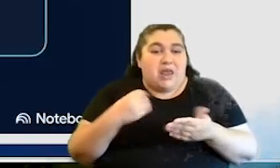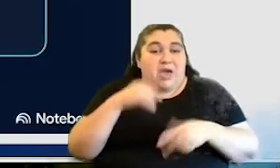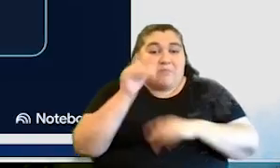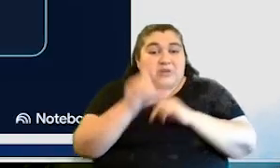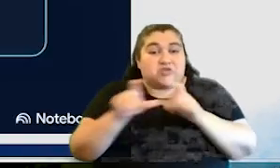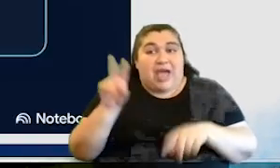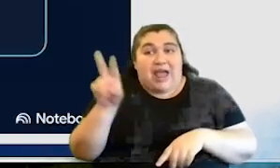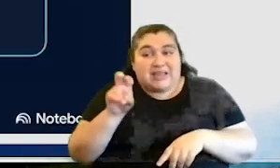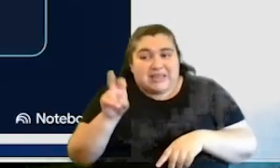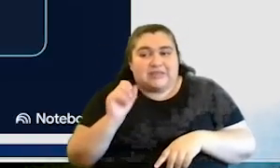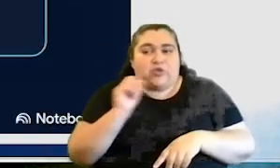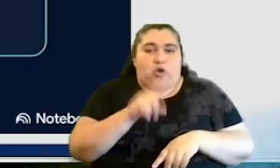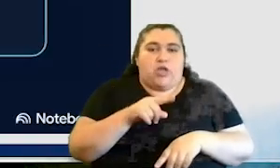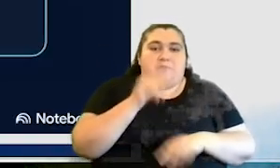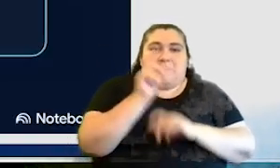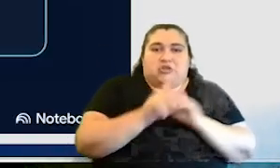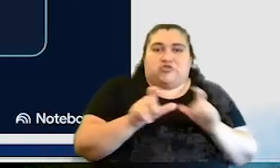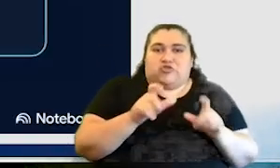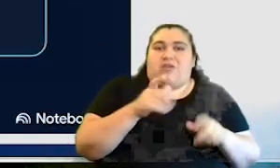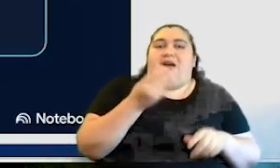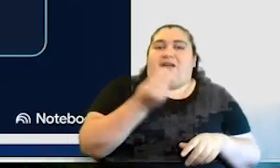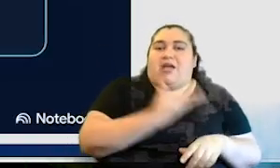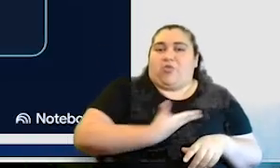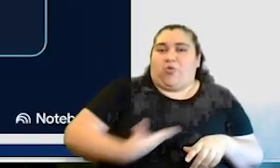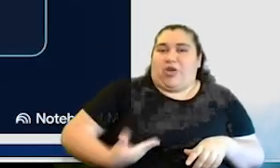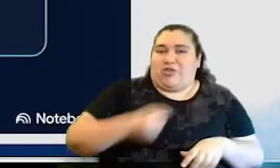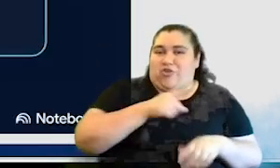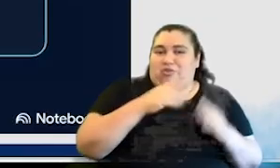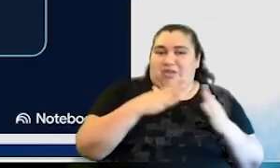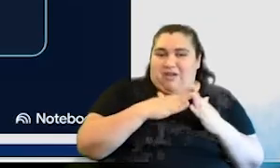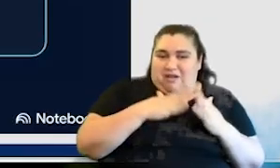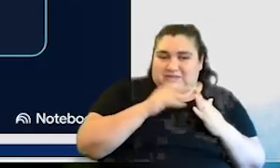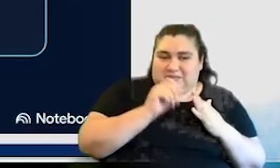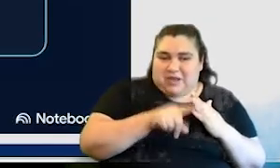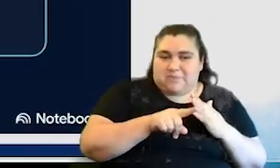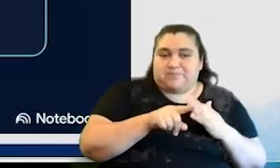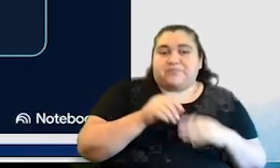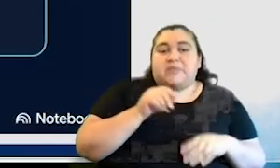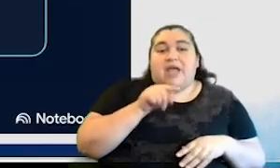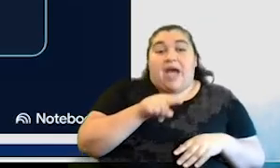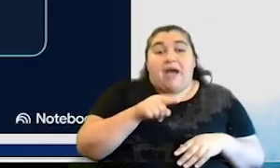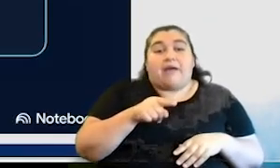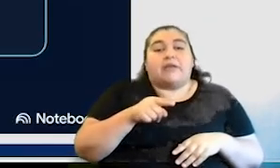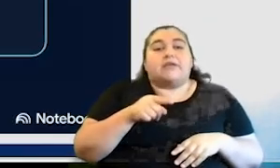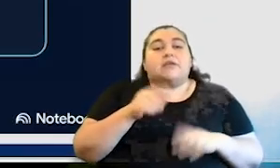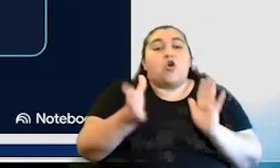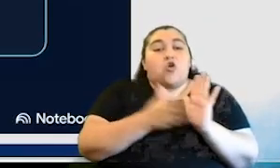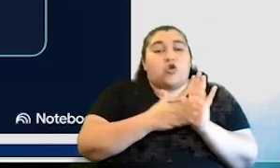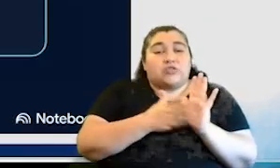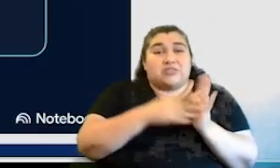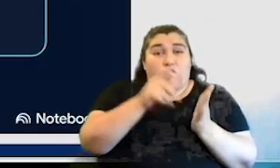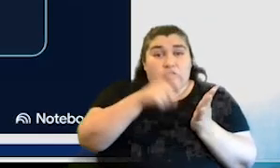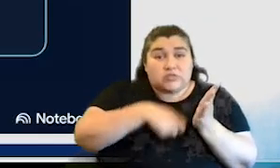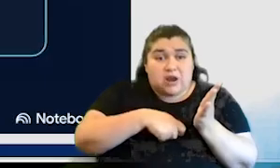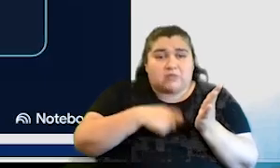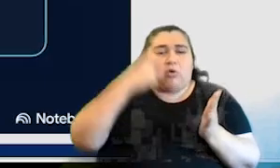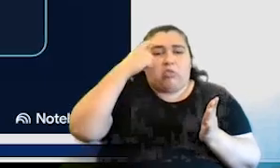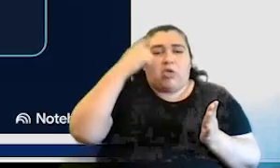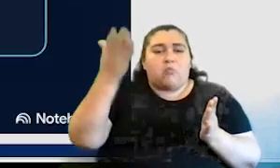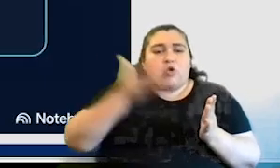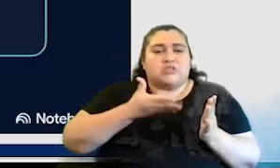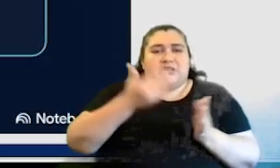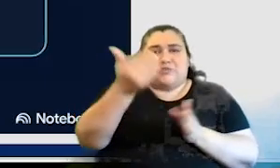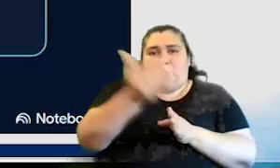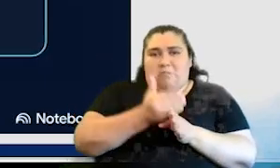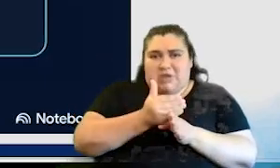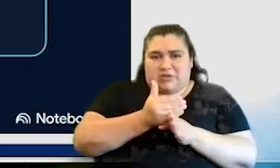como para el propietario, que es que además pueden deducir el 10% del valor total del contrato. Esto era algo que no